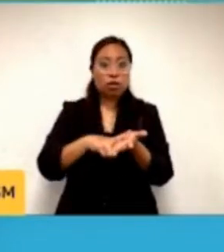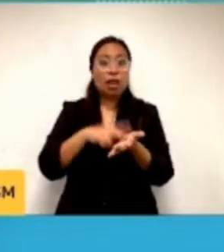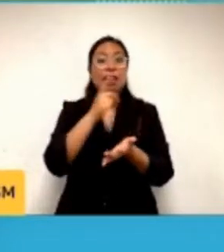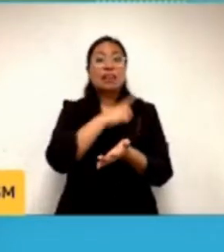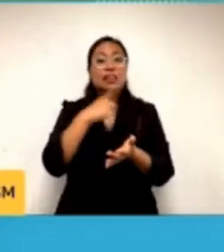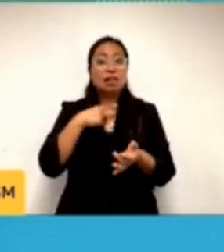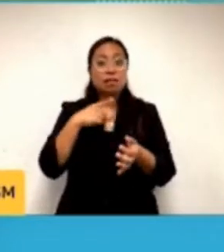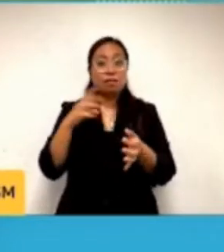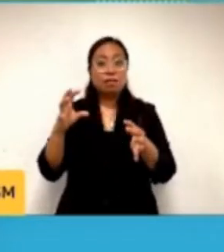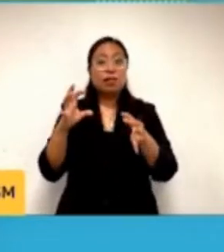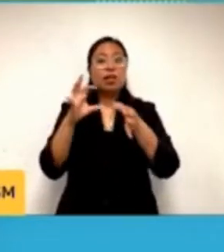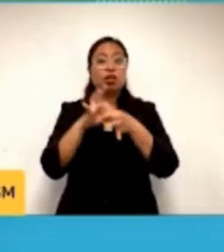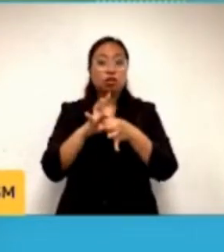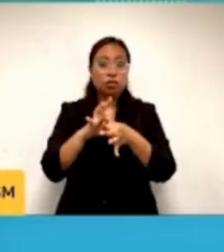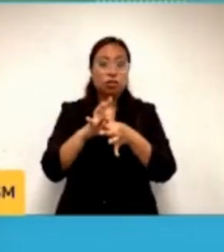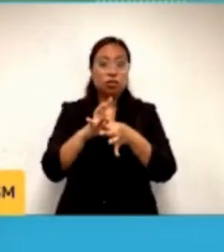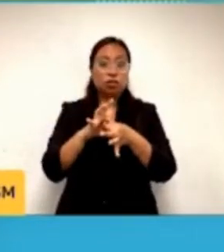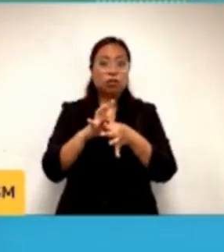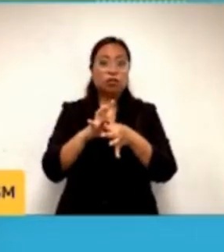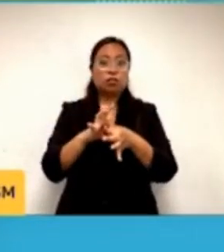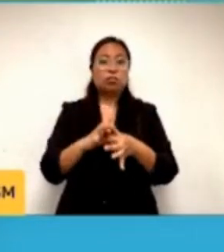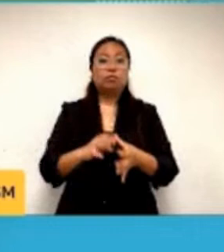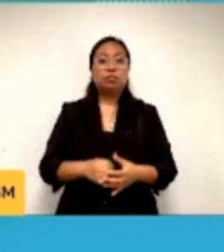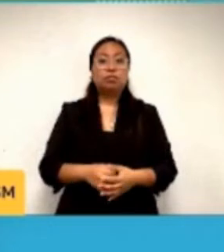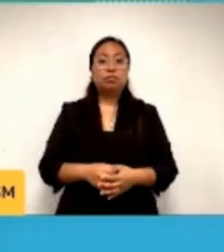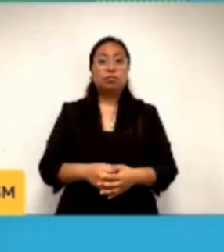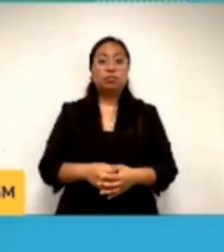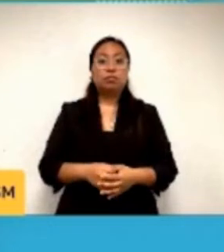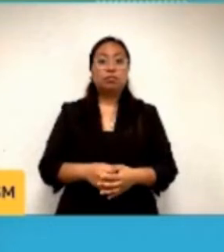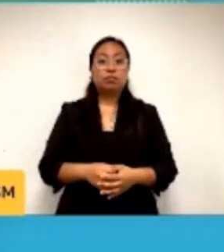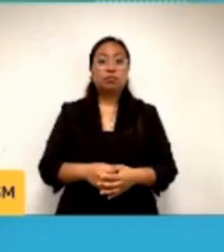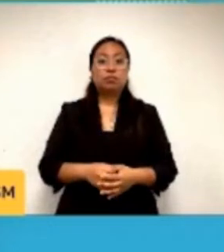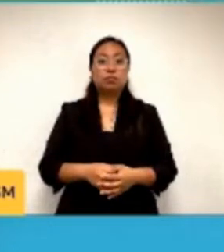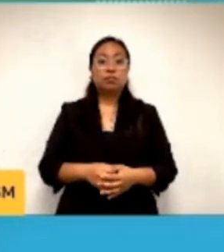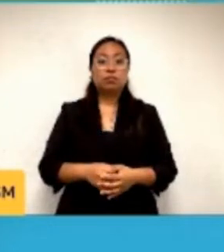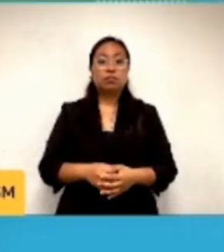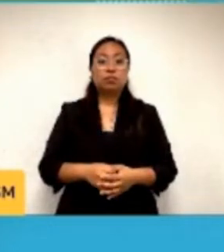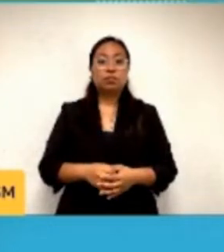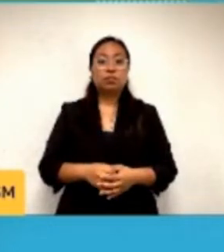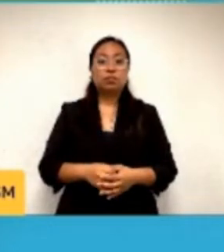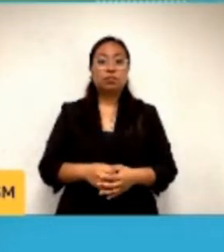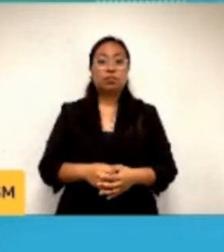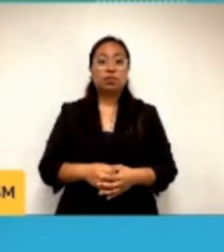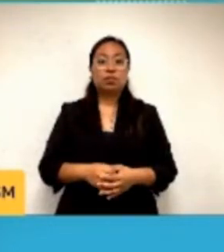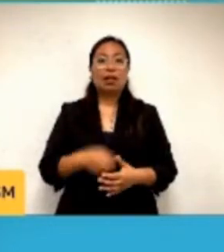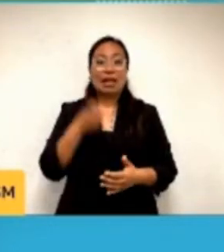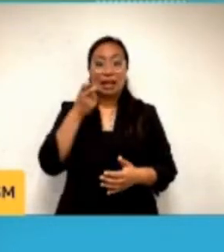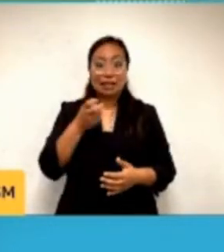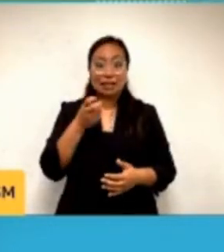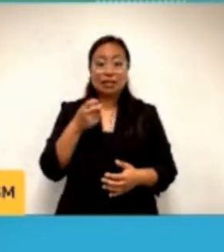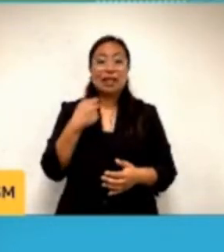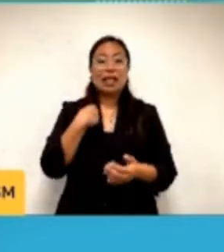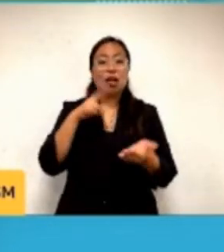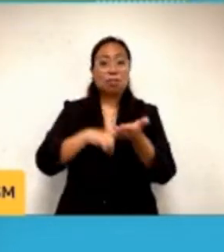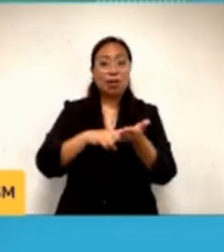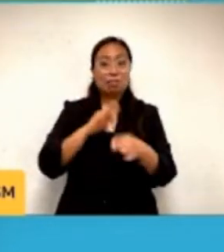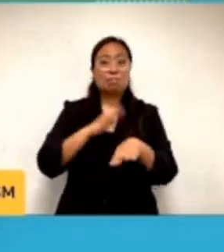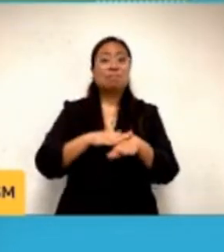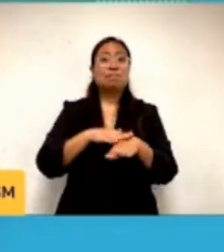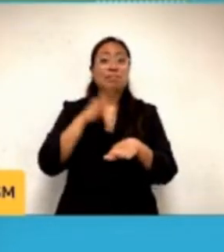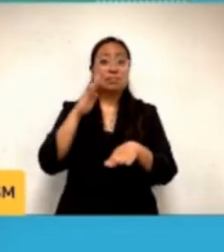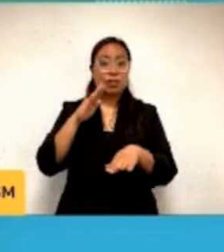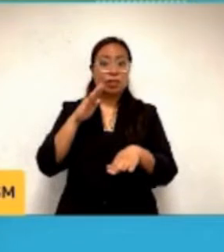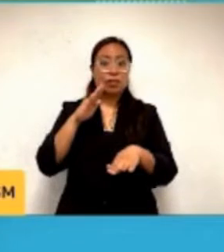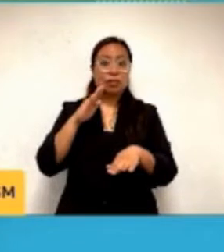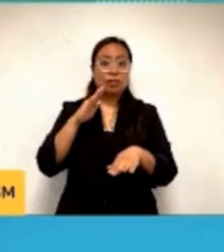conexiones relevantes y significativas. Aquí aplica el que vale más calidad